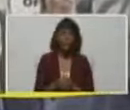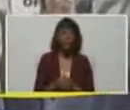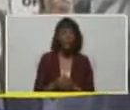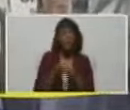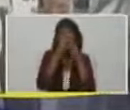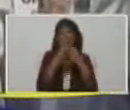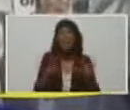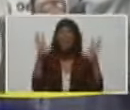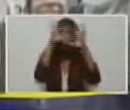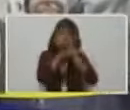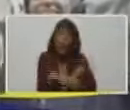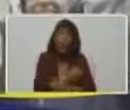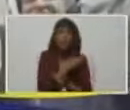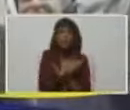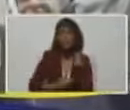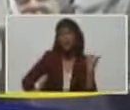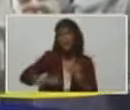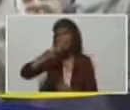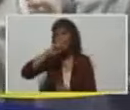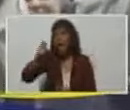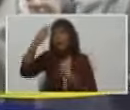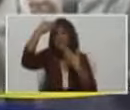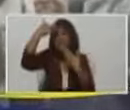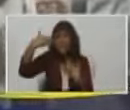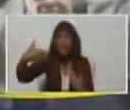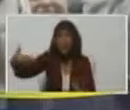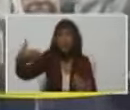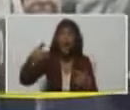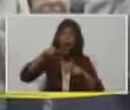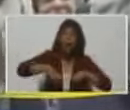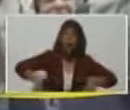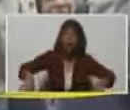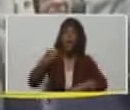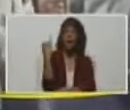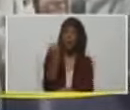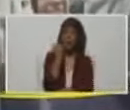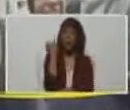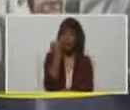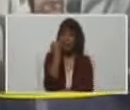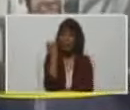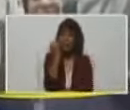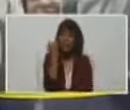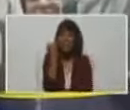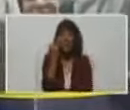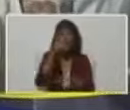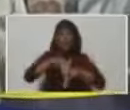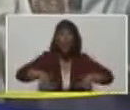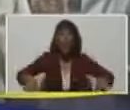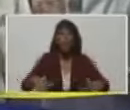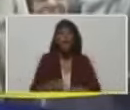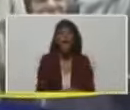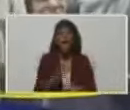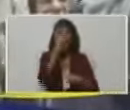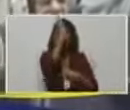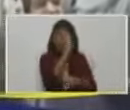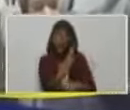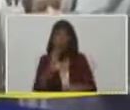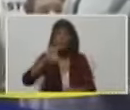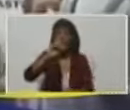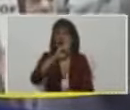Buenas noches, mi comandante en jefe. Saludo desde aquí del Junquito, del sector Cruz Carrillo,